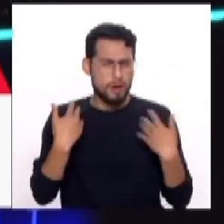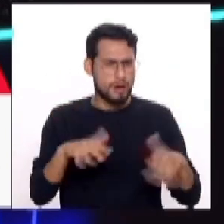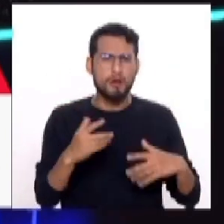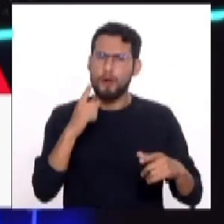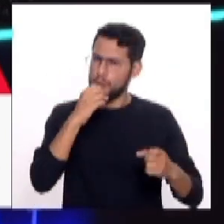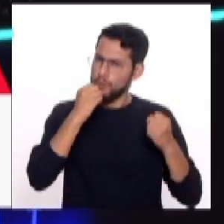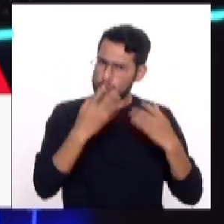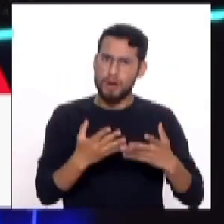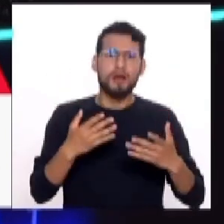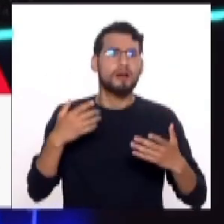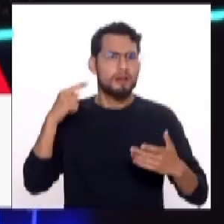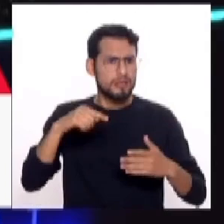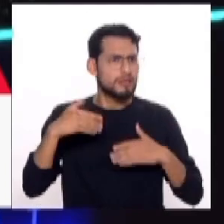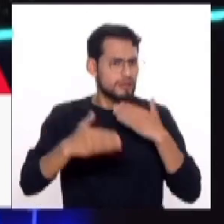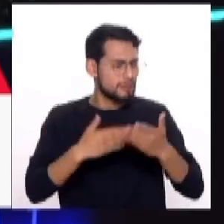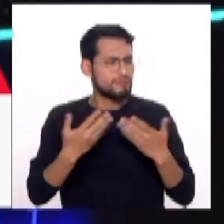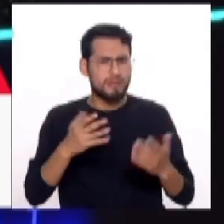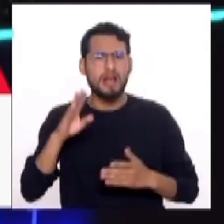cosa